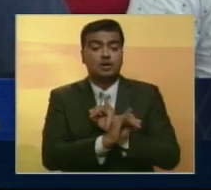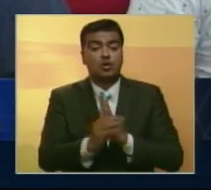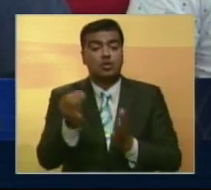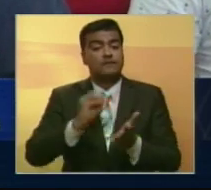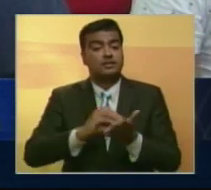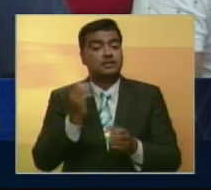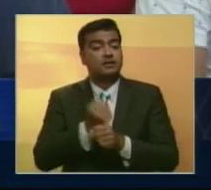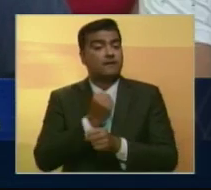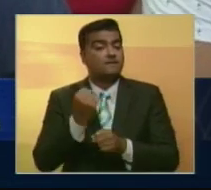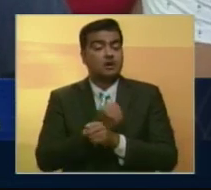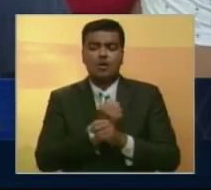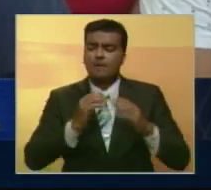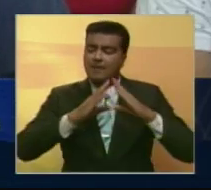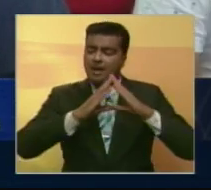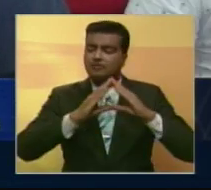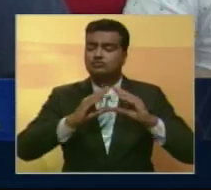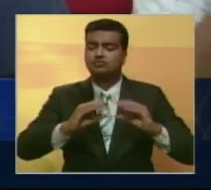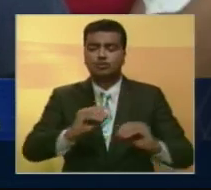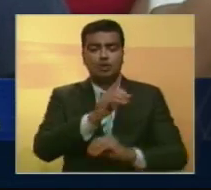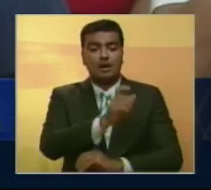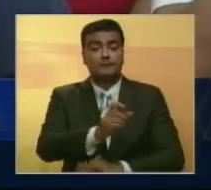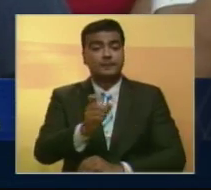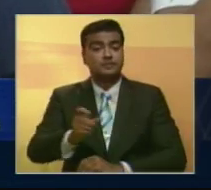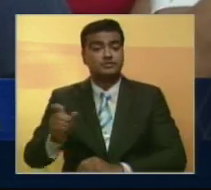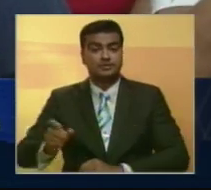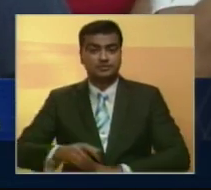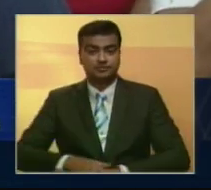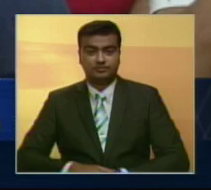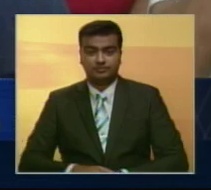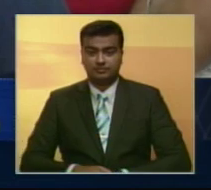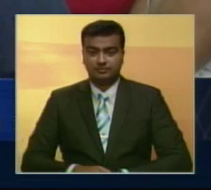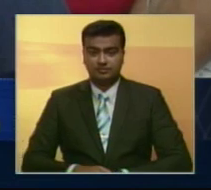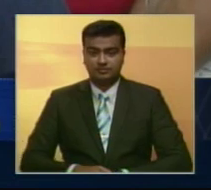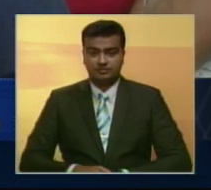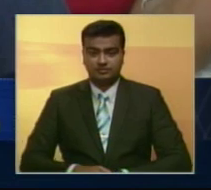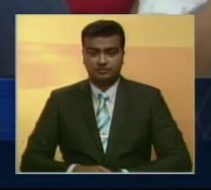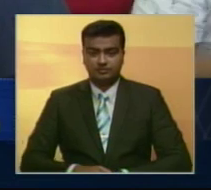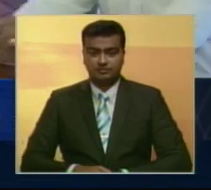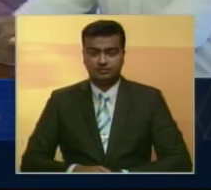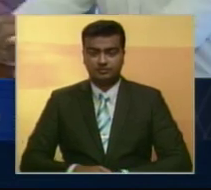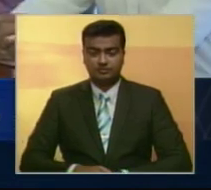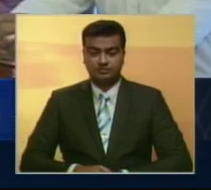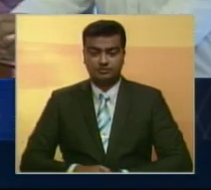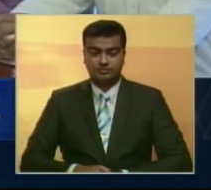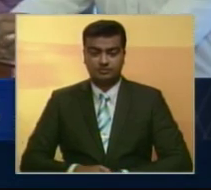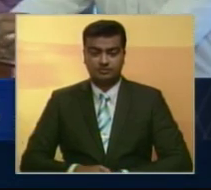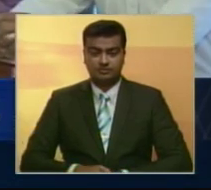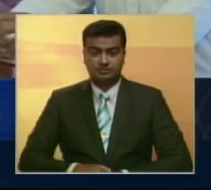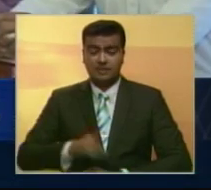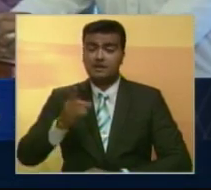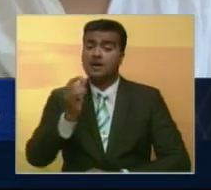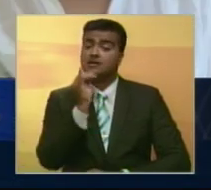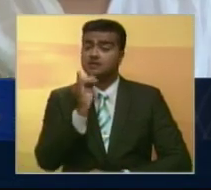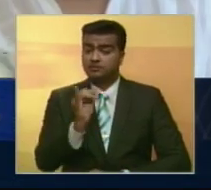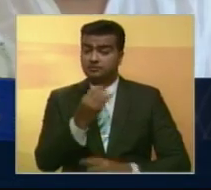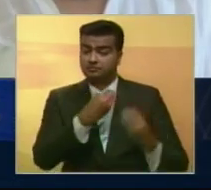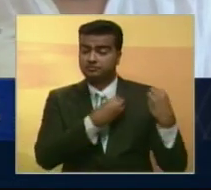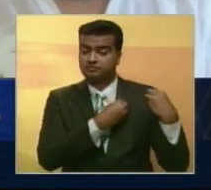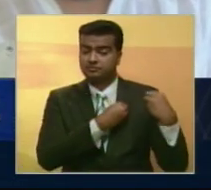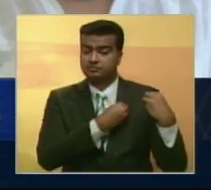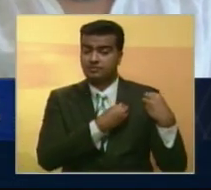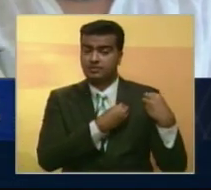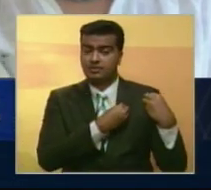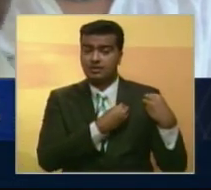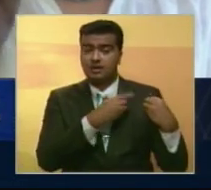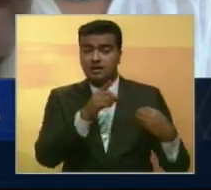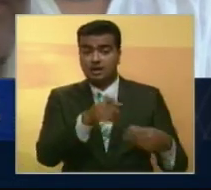restablezca el trabajo que a nivel de todo el sector se está demandando en la comunidad fronteriza. Aseguraron los auxiliares de aduana